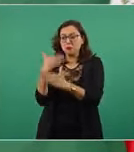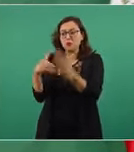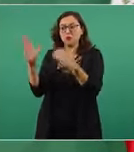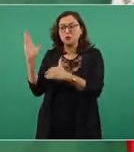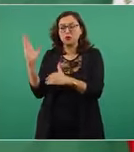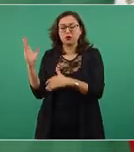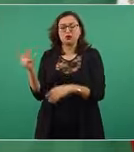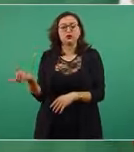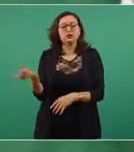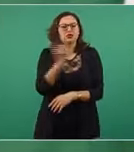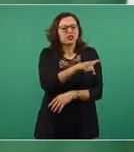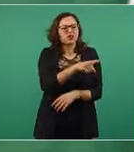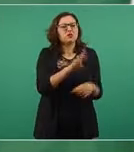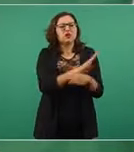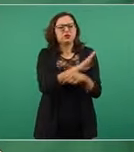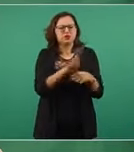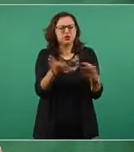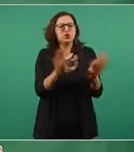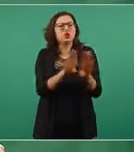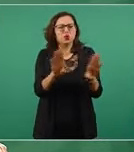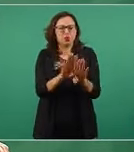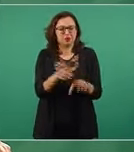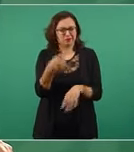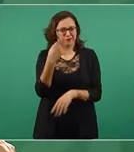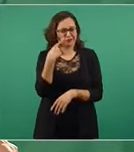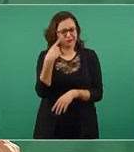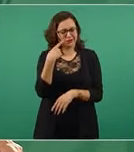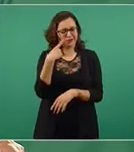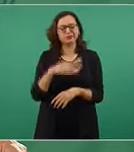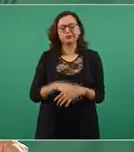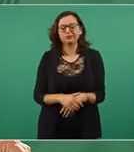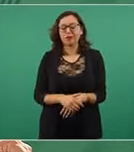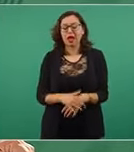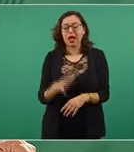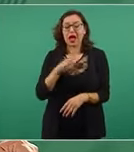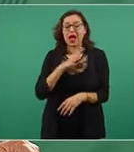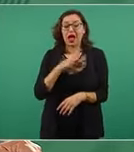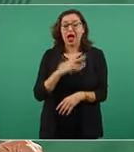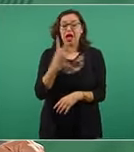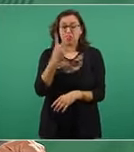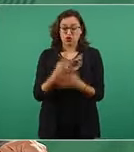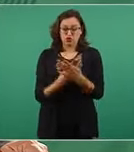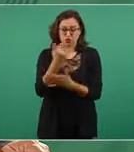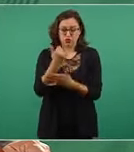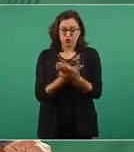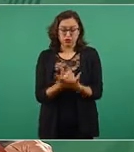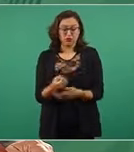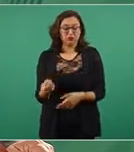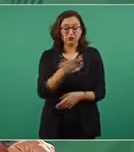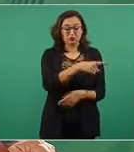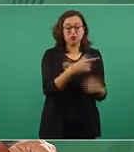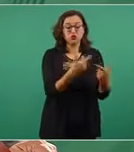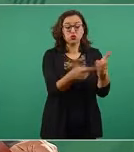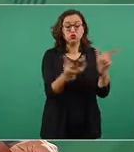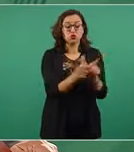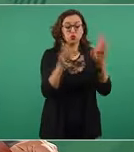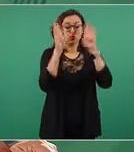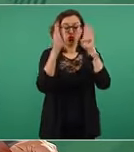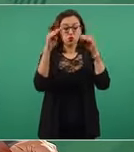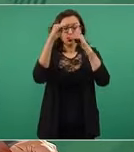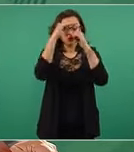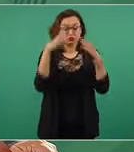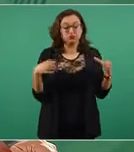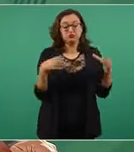arriba, porque suponen que si llueve fuerte arriba, gotea abajo, como si